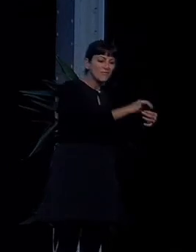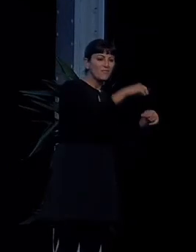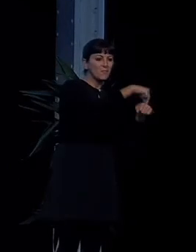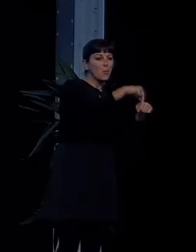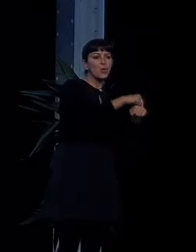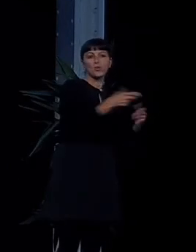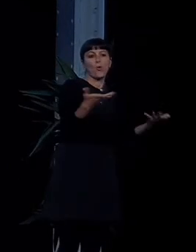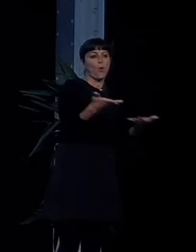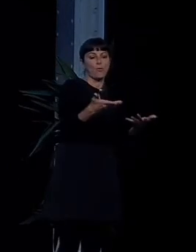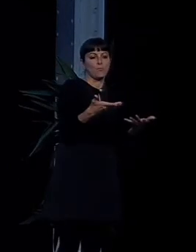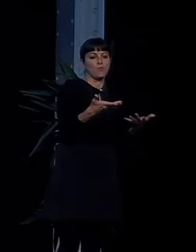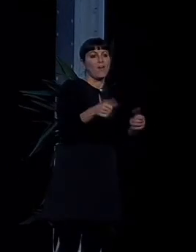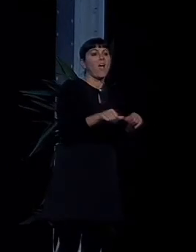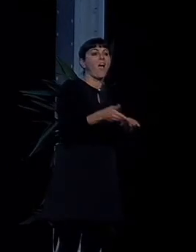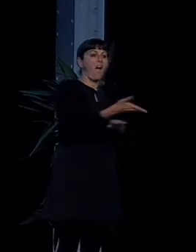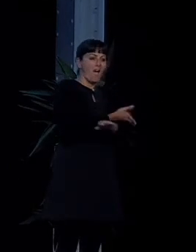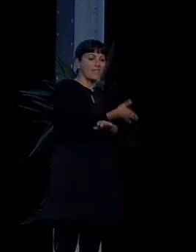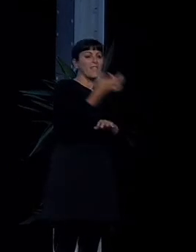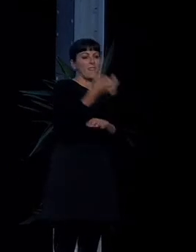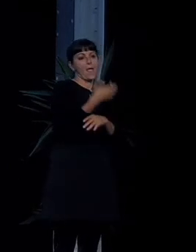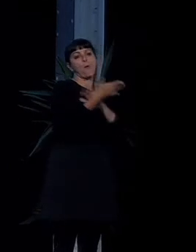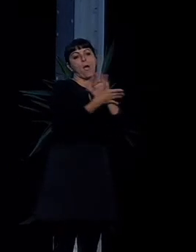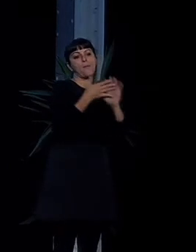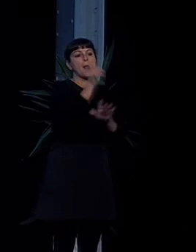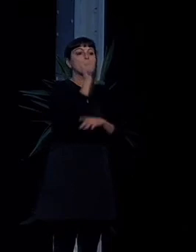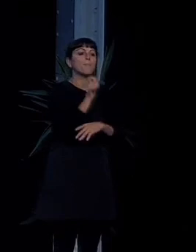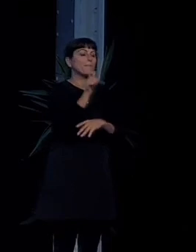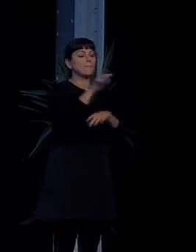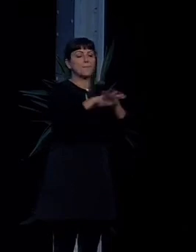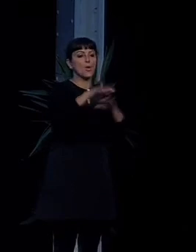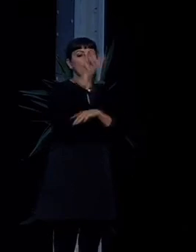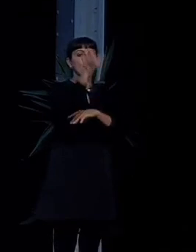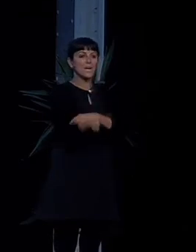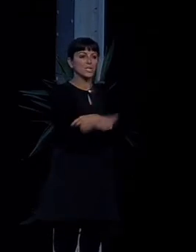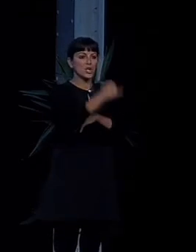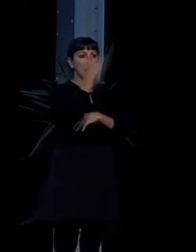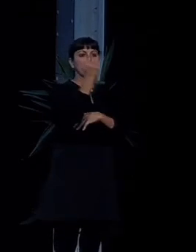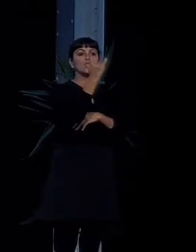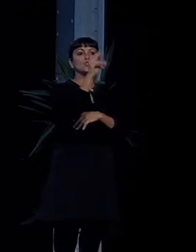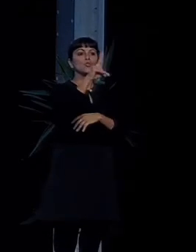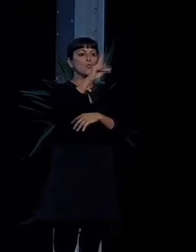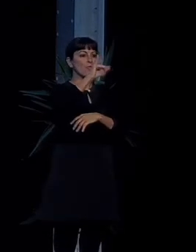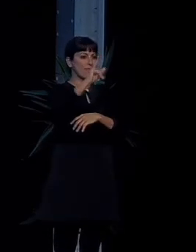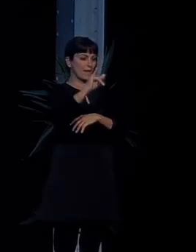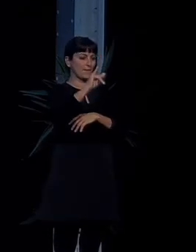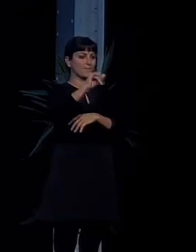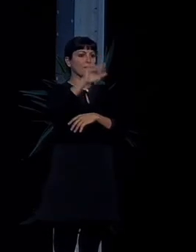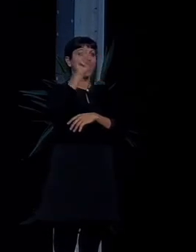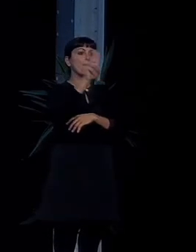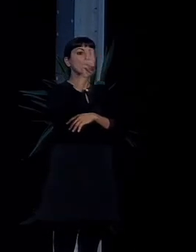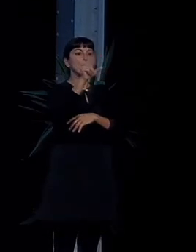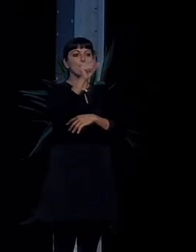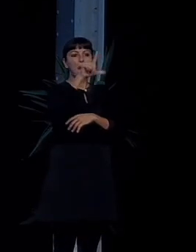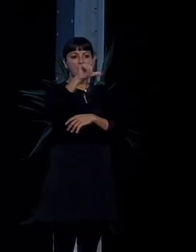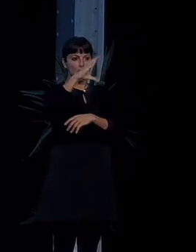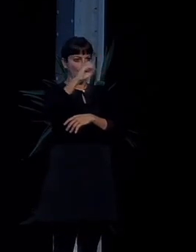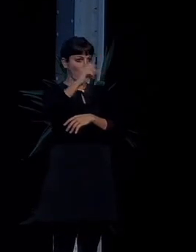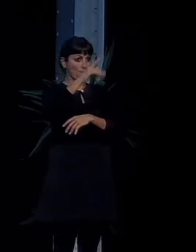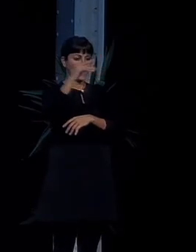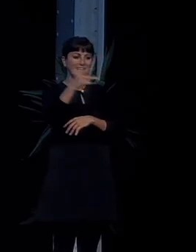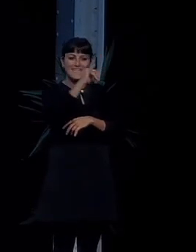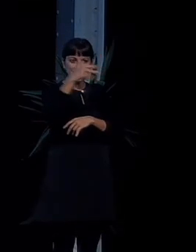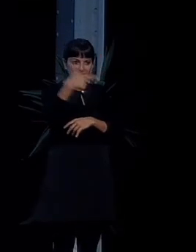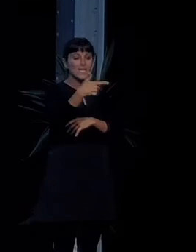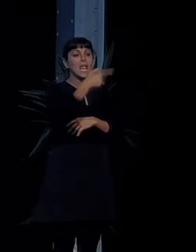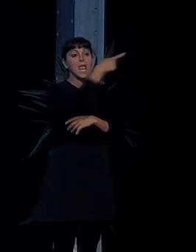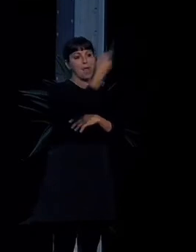es imprescindible que hable de Judy Walkovich, ¿no? Judy Walkovich es una autora estadounidense, historiadora. Ella tiene un libro que se llama La ciudad de